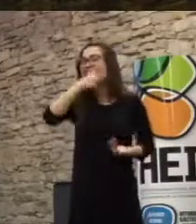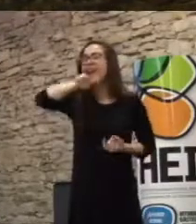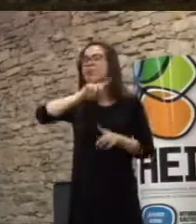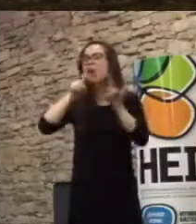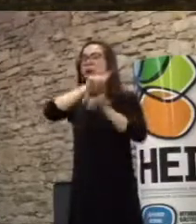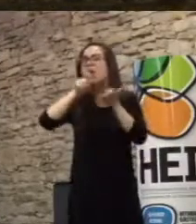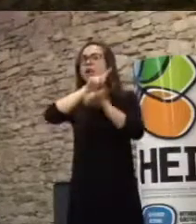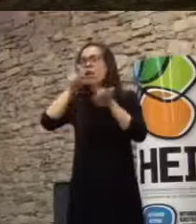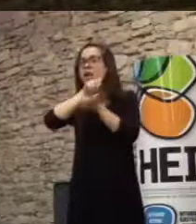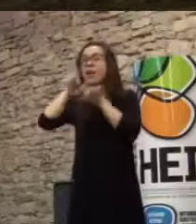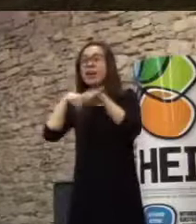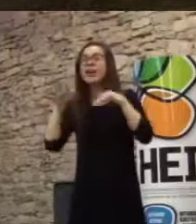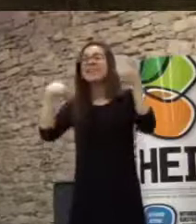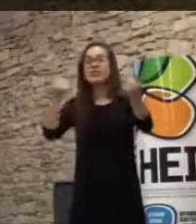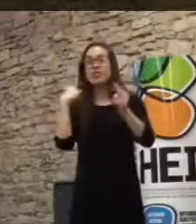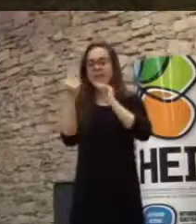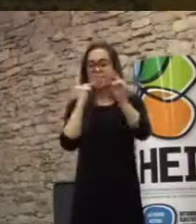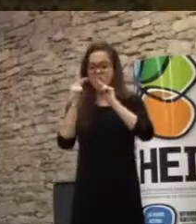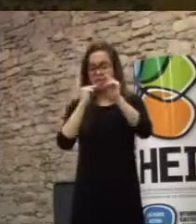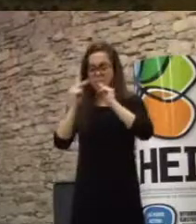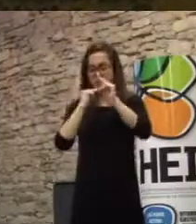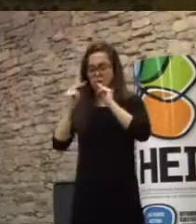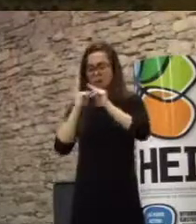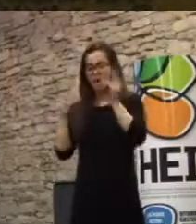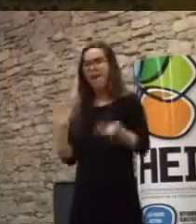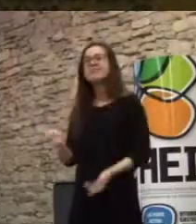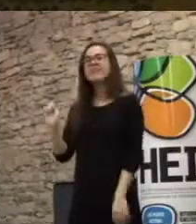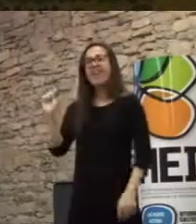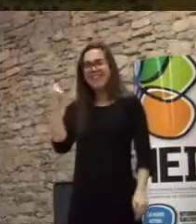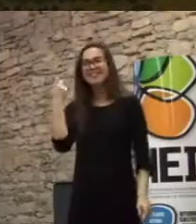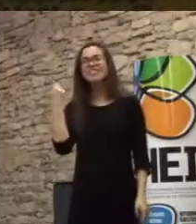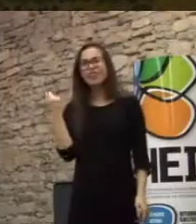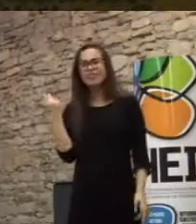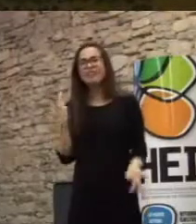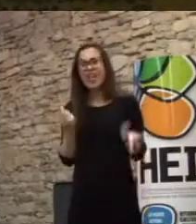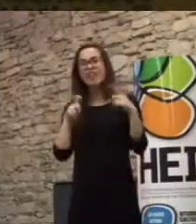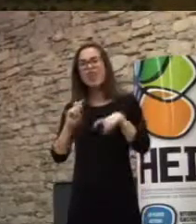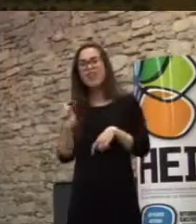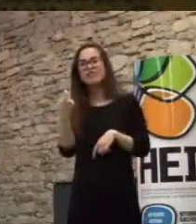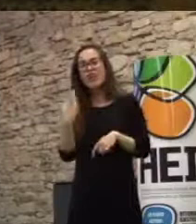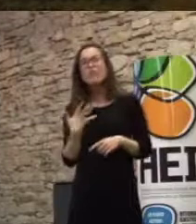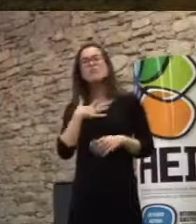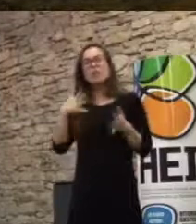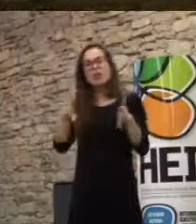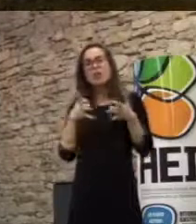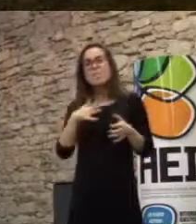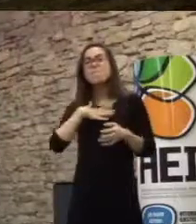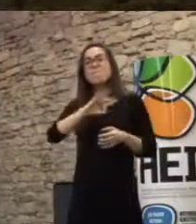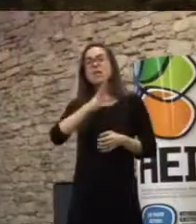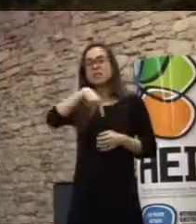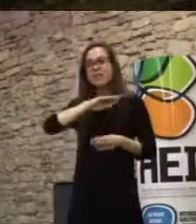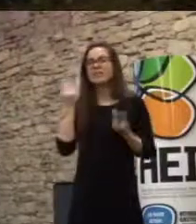constantemente las respuestas que nos demos nos van a potenciar hacia el éxito de esa reunión que tenemos pensáis entonces es así es importante hacerse preguntas